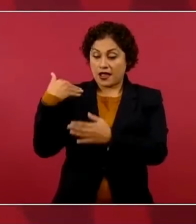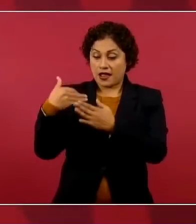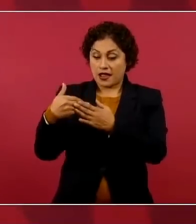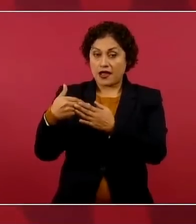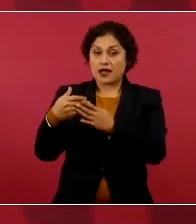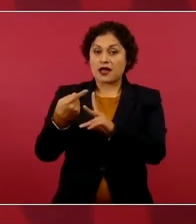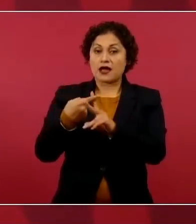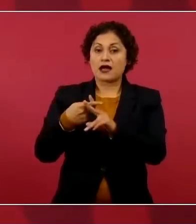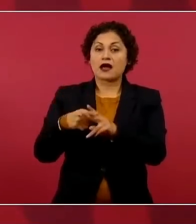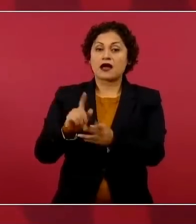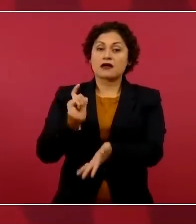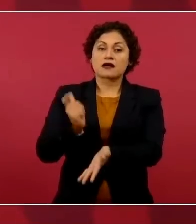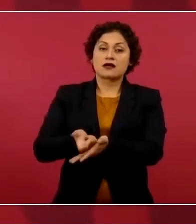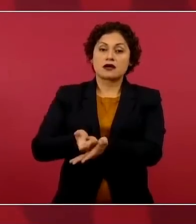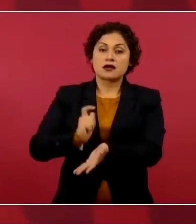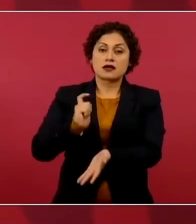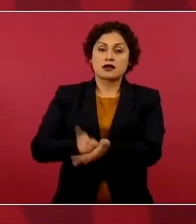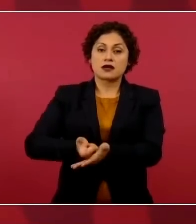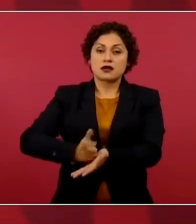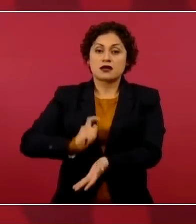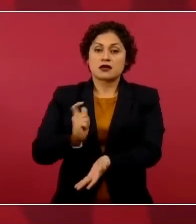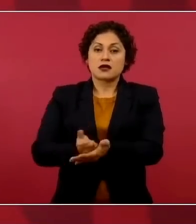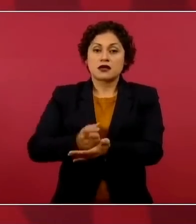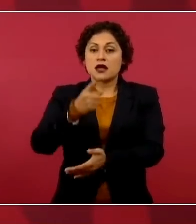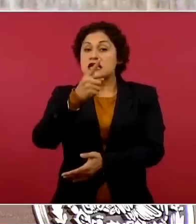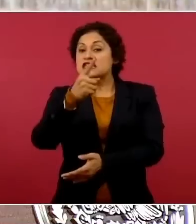150,000 pesos,